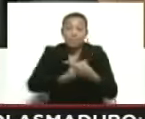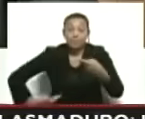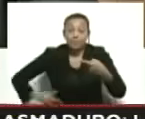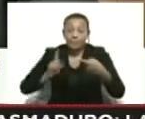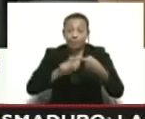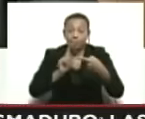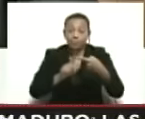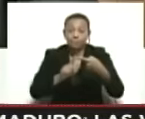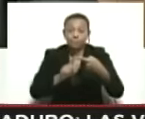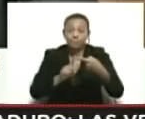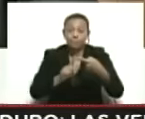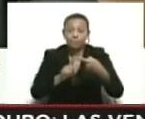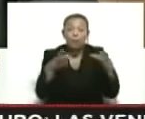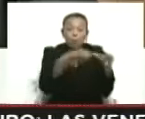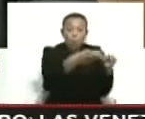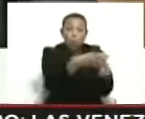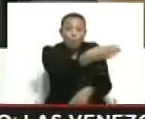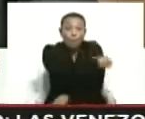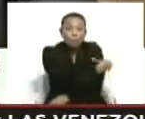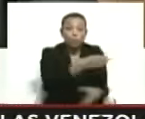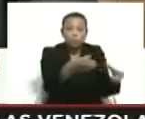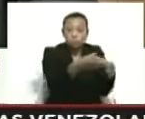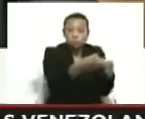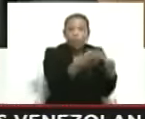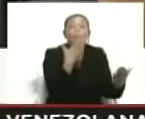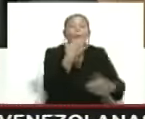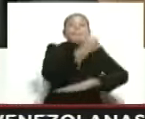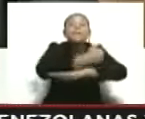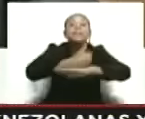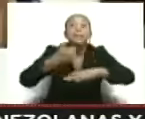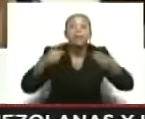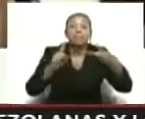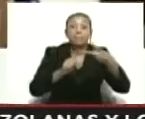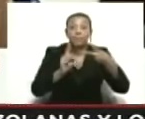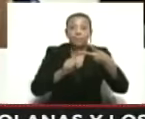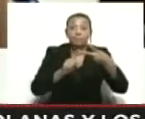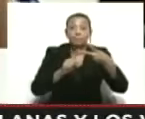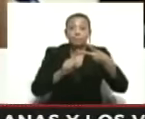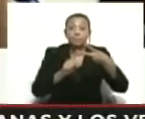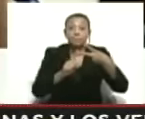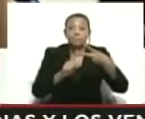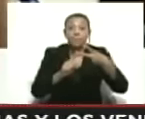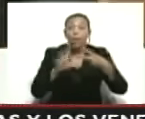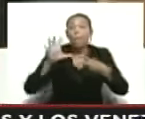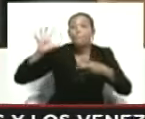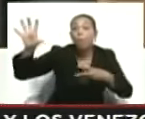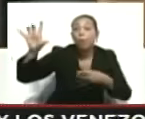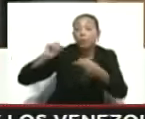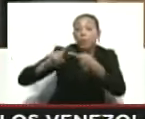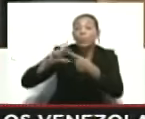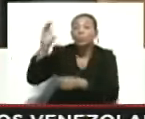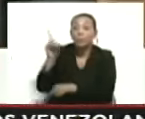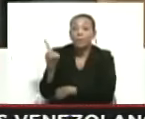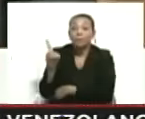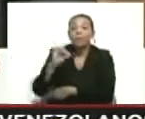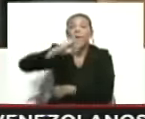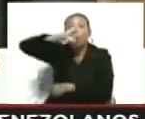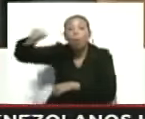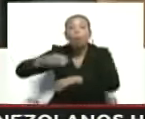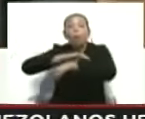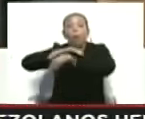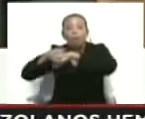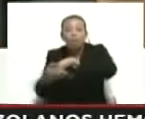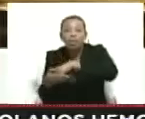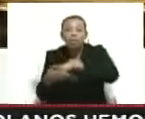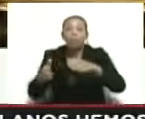por el bloque de la oposición, y el bloque de la patria propone al diputado Jorge